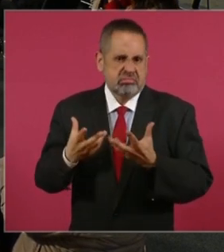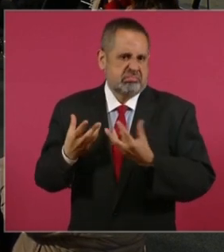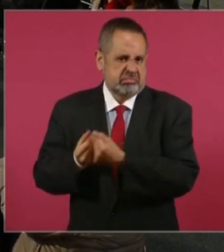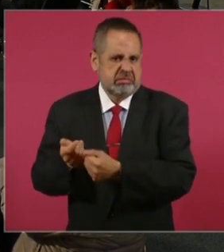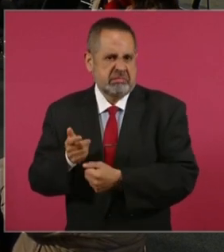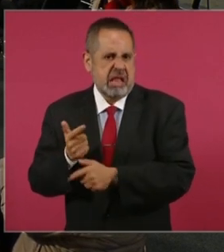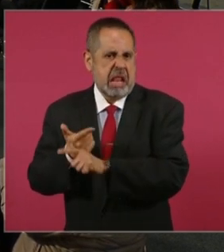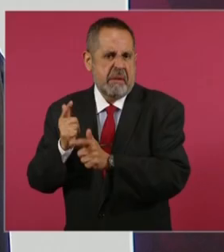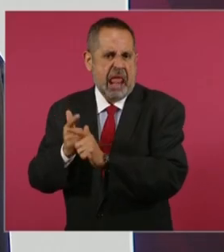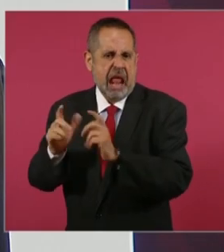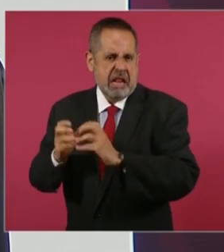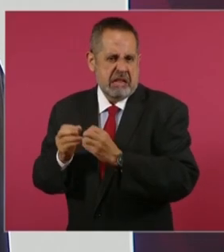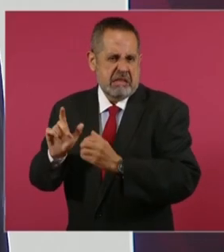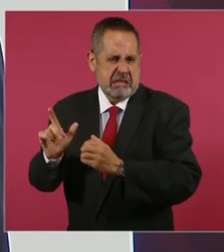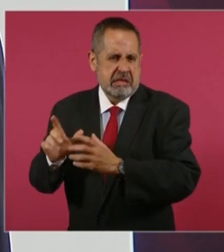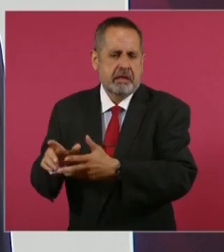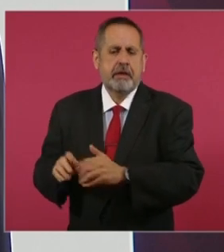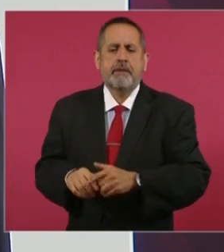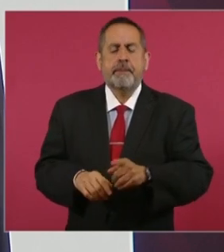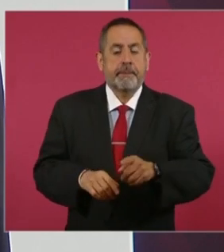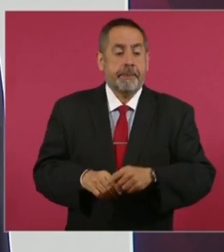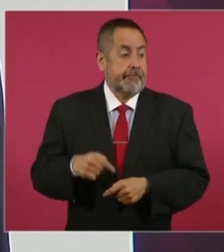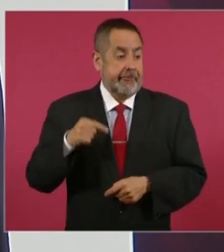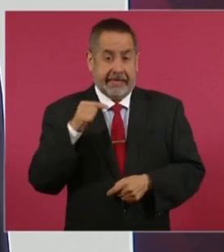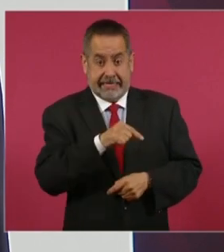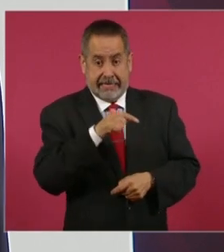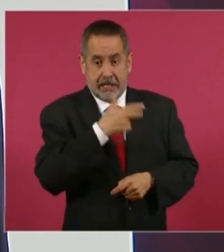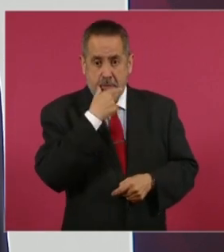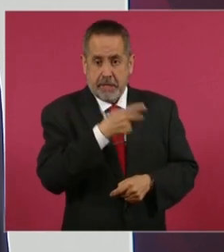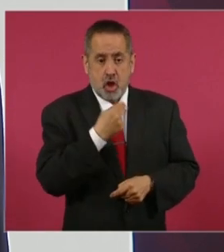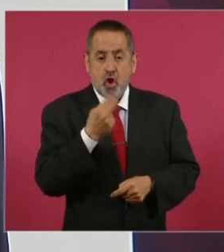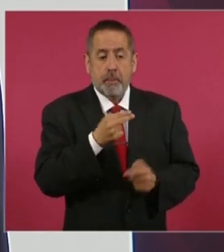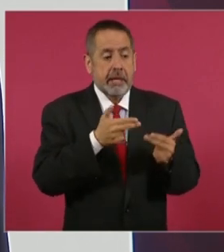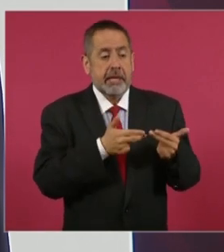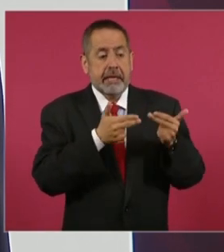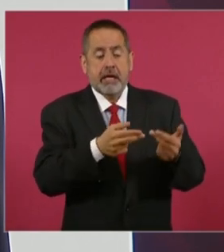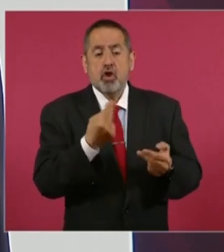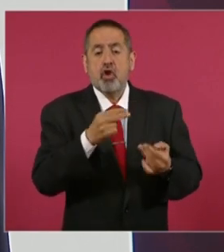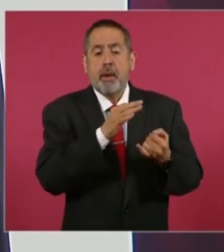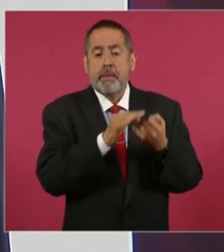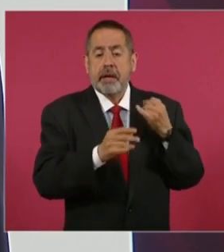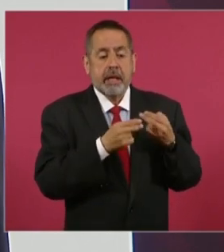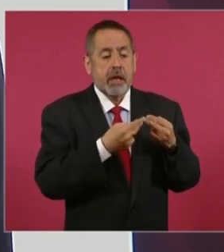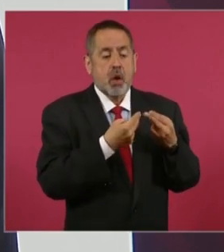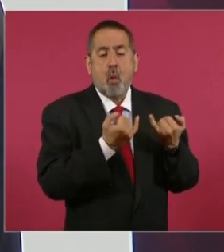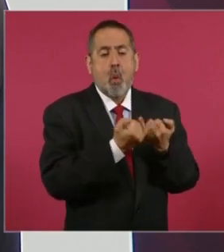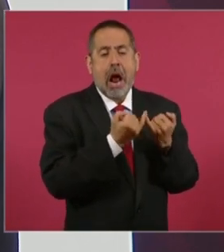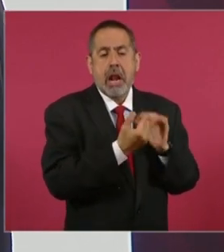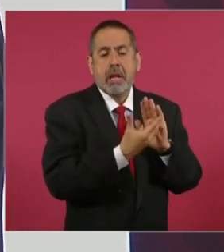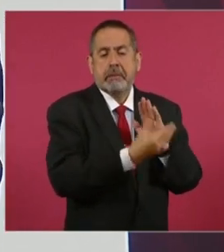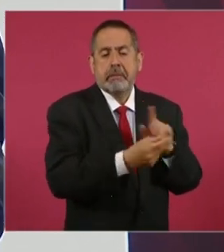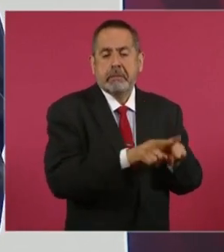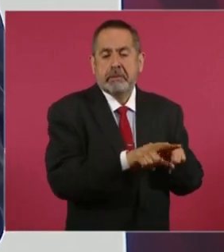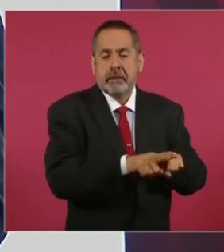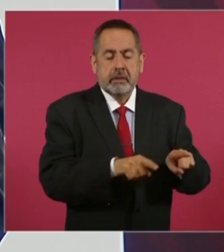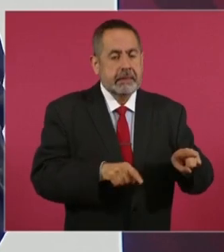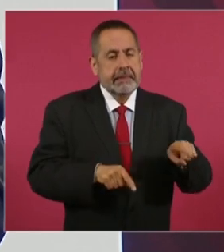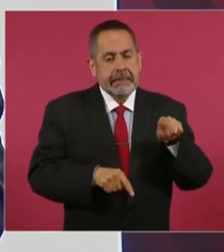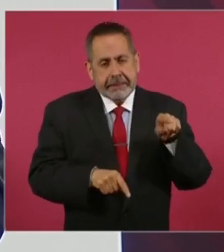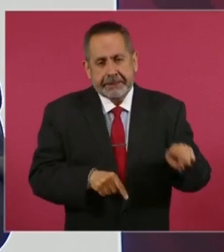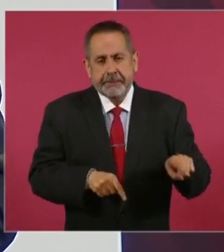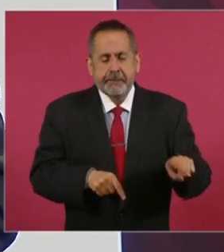y este señor lleva ese apellido y fue o